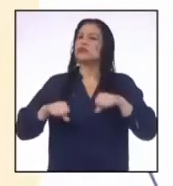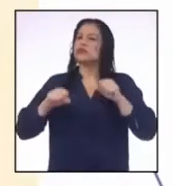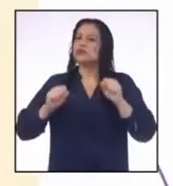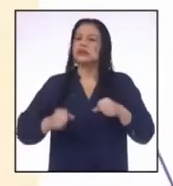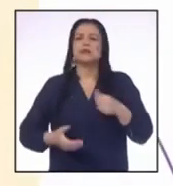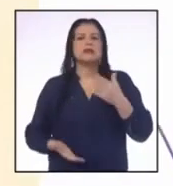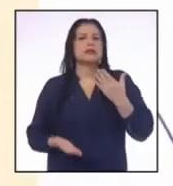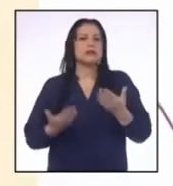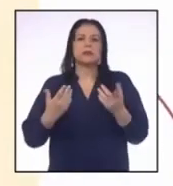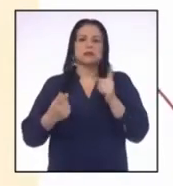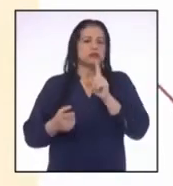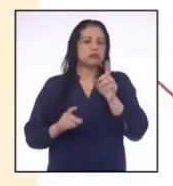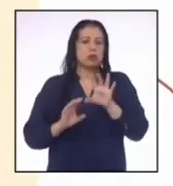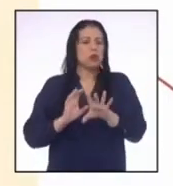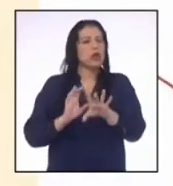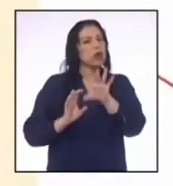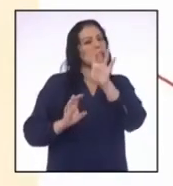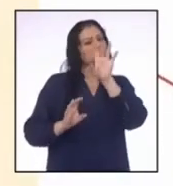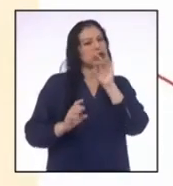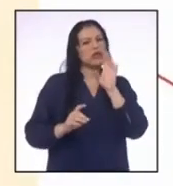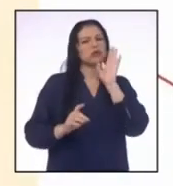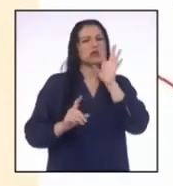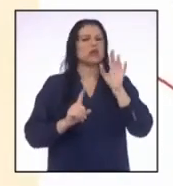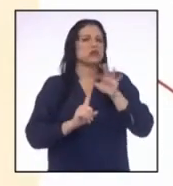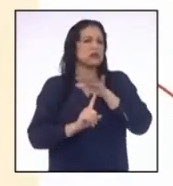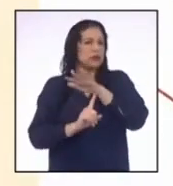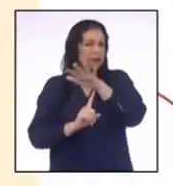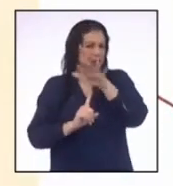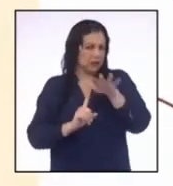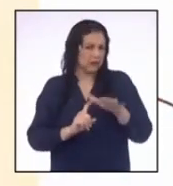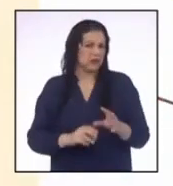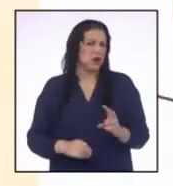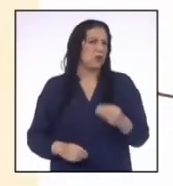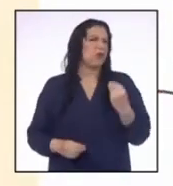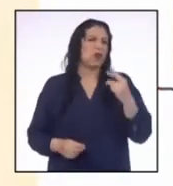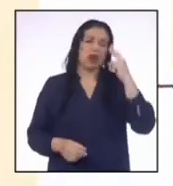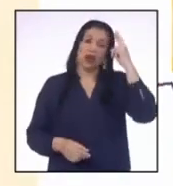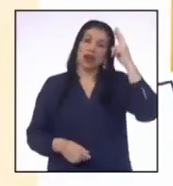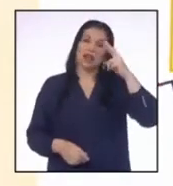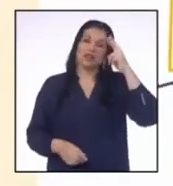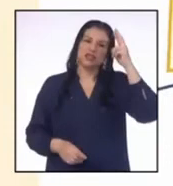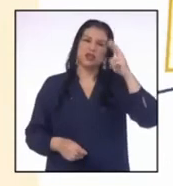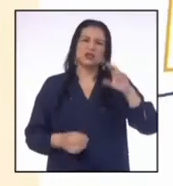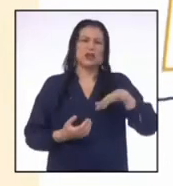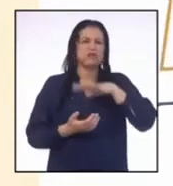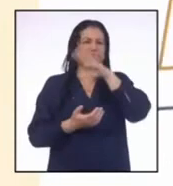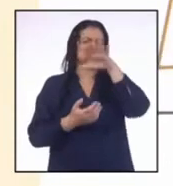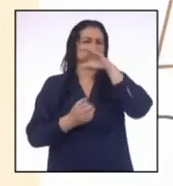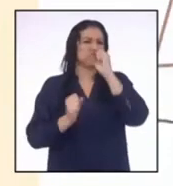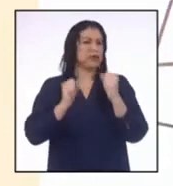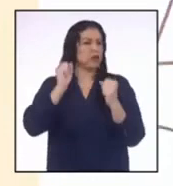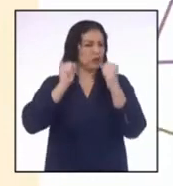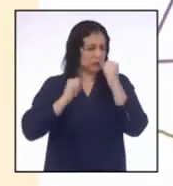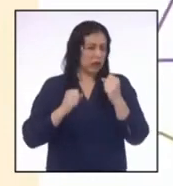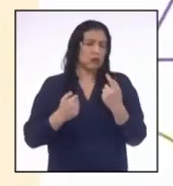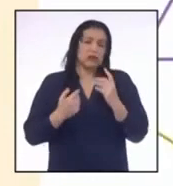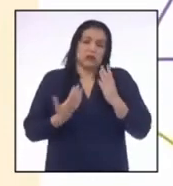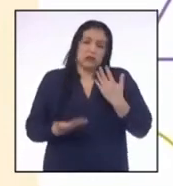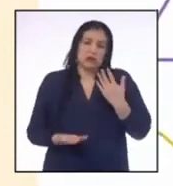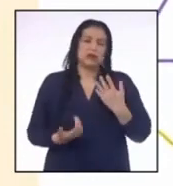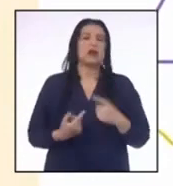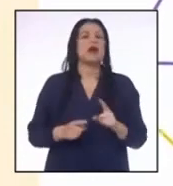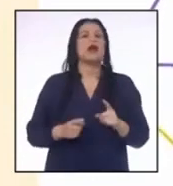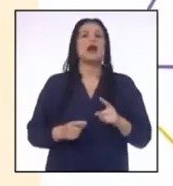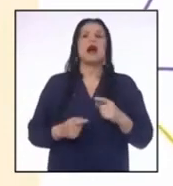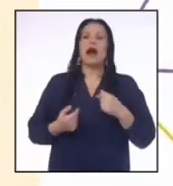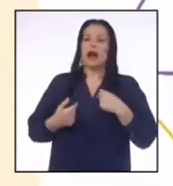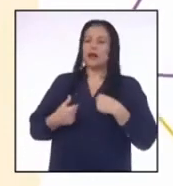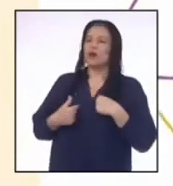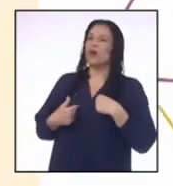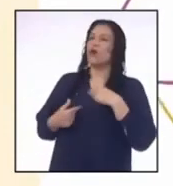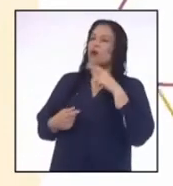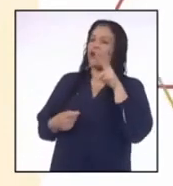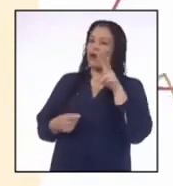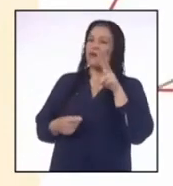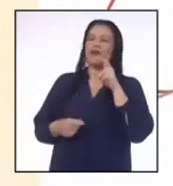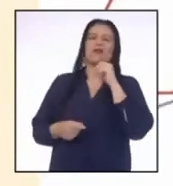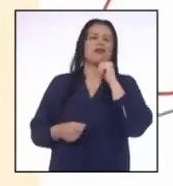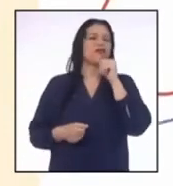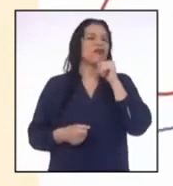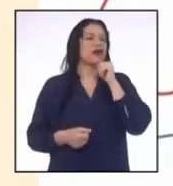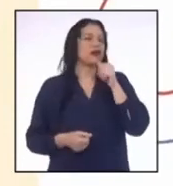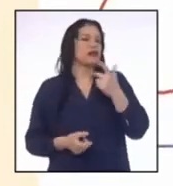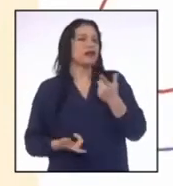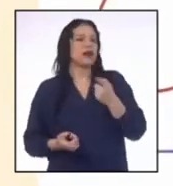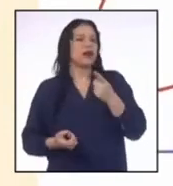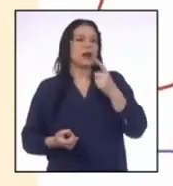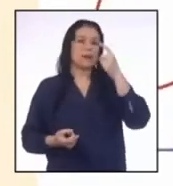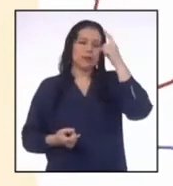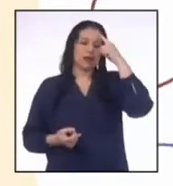Posiblemente no encontrarás una contaminación producto del humo excesivo de los carros. Profesora, yo ya sé lo que sucede ahí.